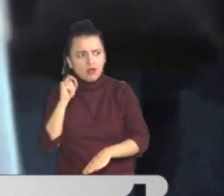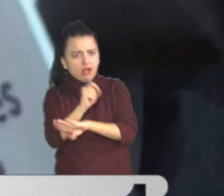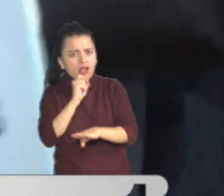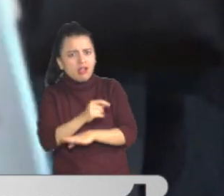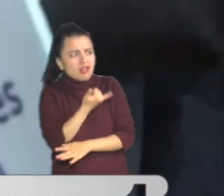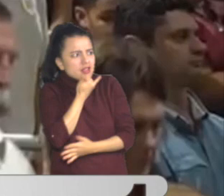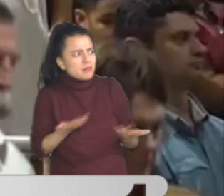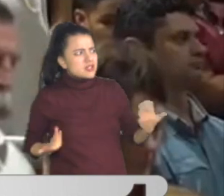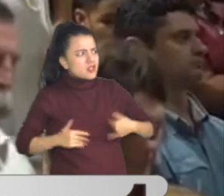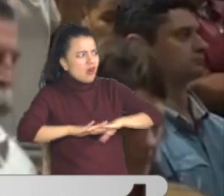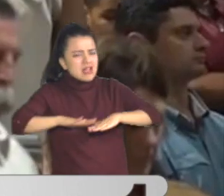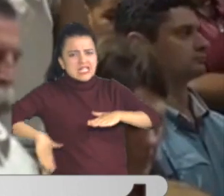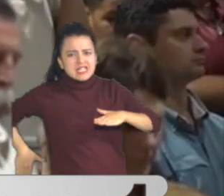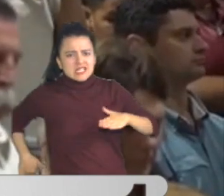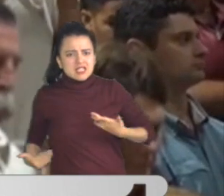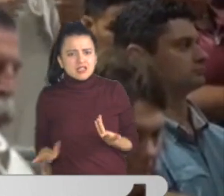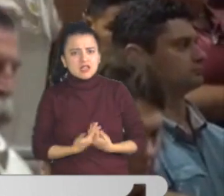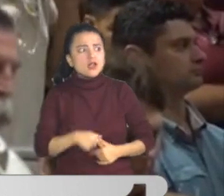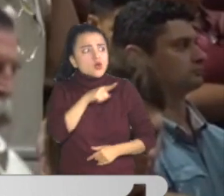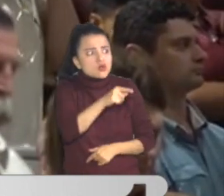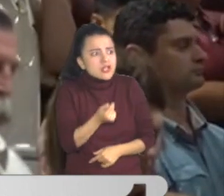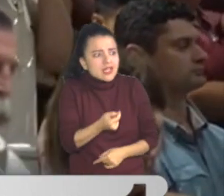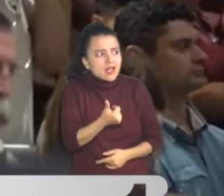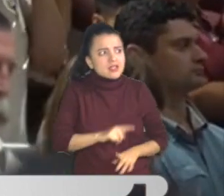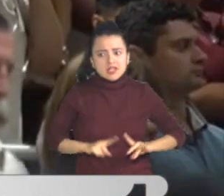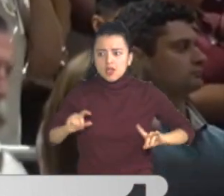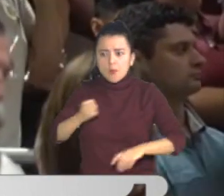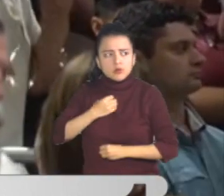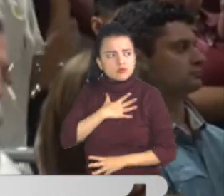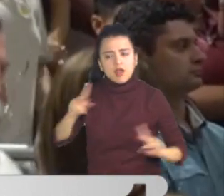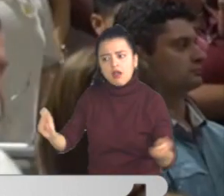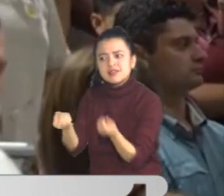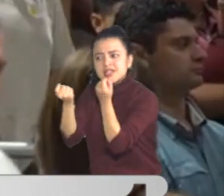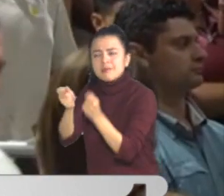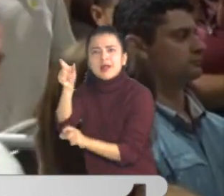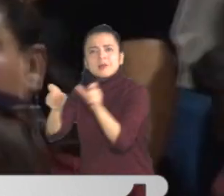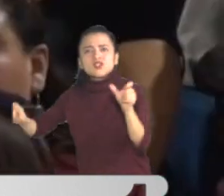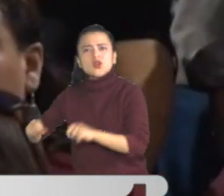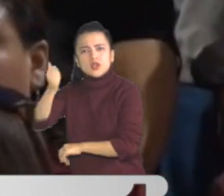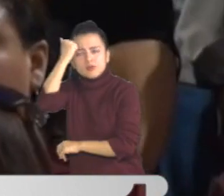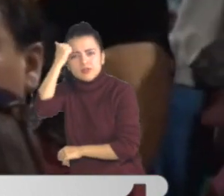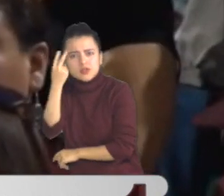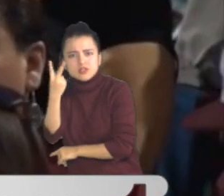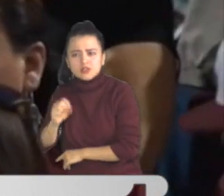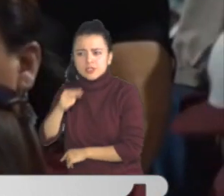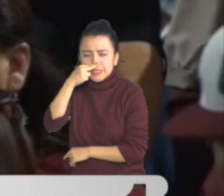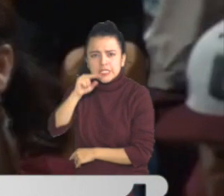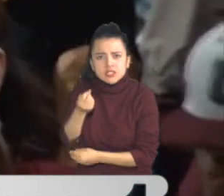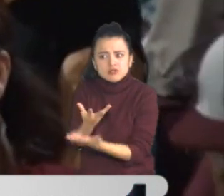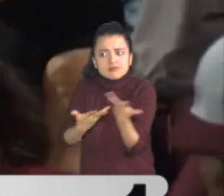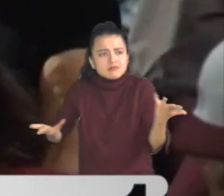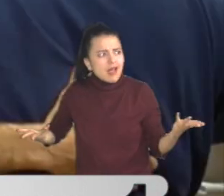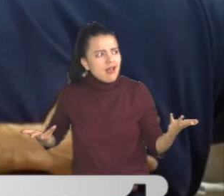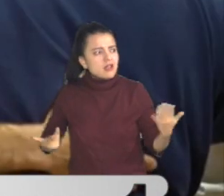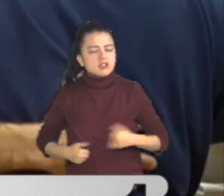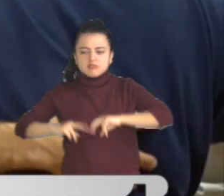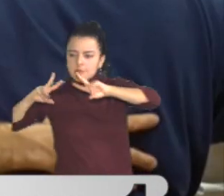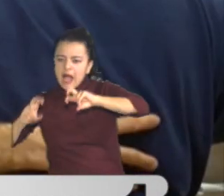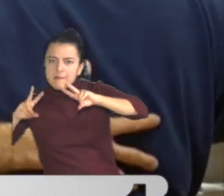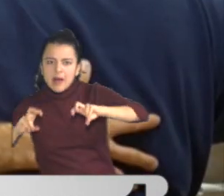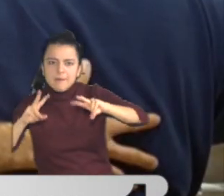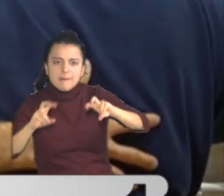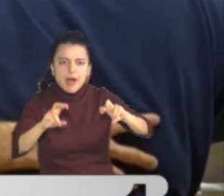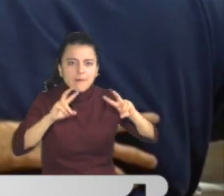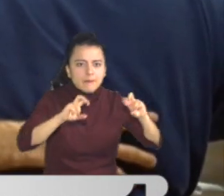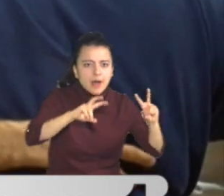en responder al tiroteo que acabó con la vida de 19 niños y 2 profesoras, y después de casi un mes de investigaciones sobre